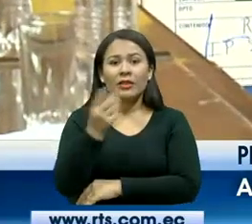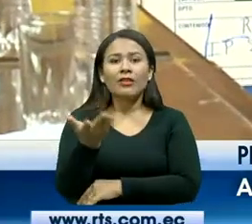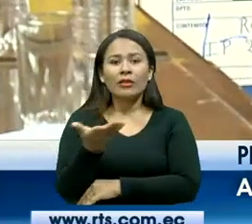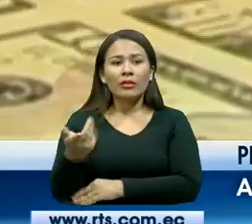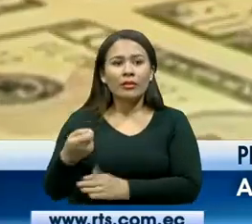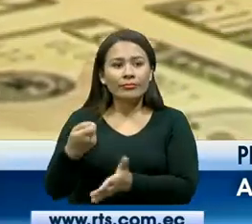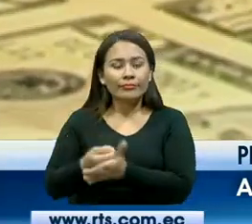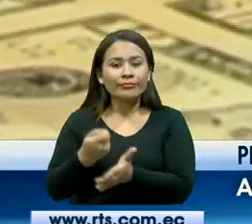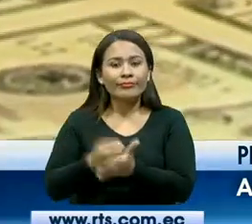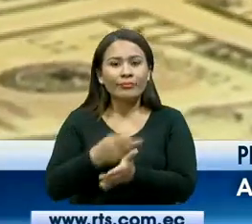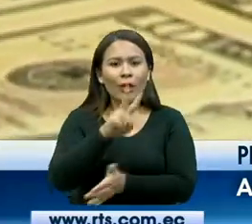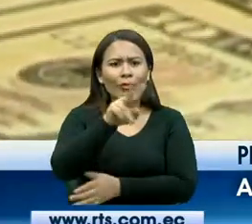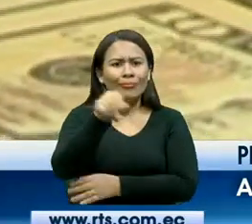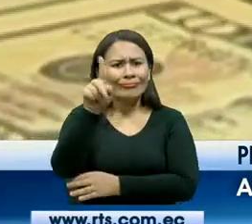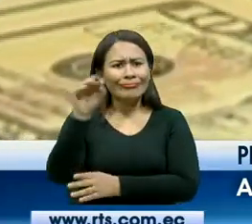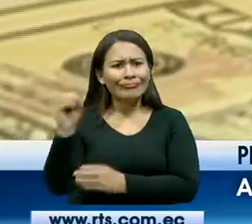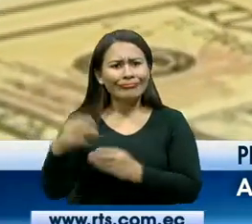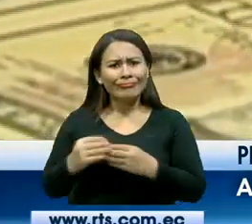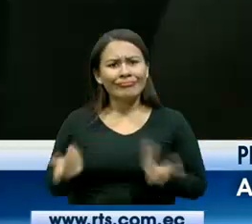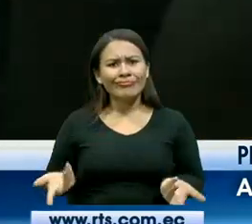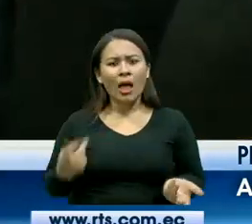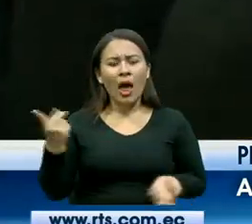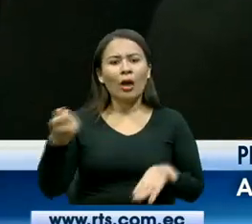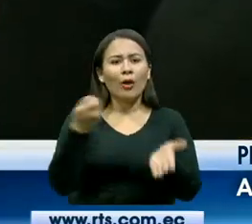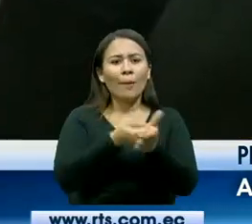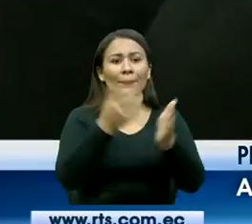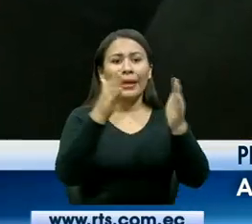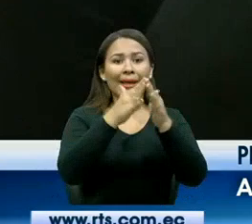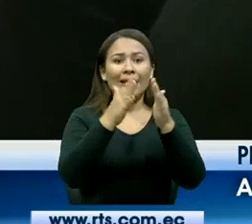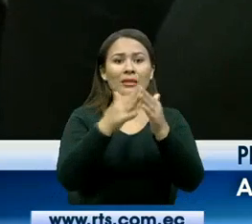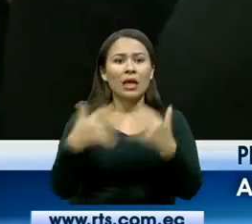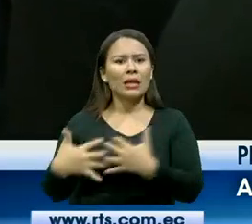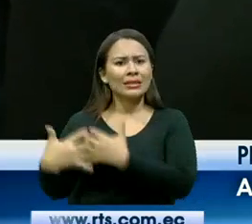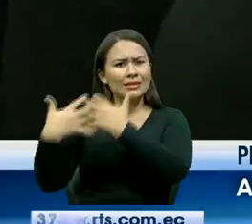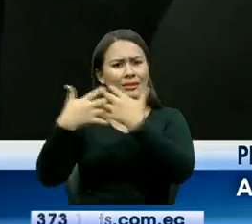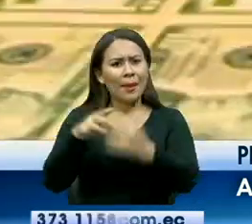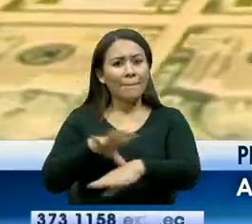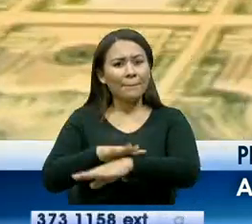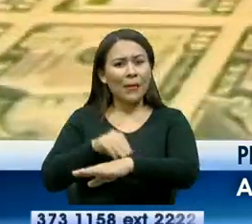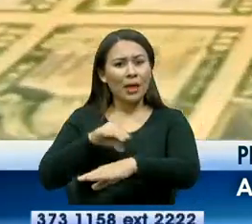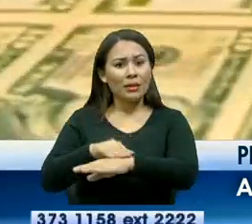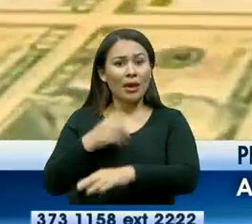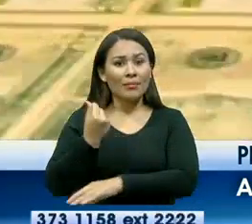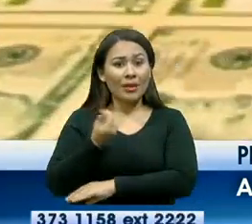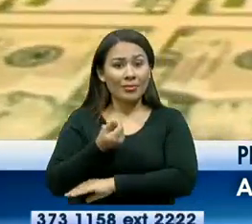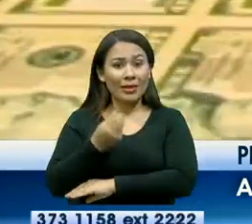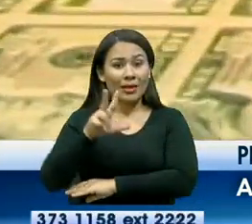los recursos utilizados en la compra de una casa en Miami, valorada en